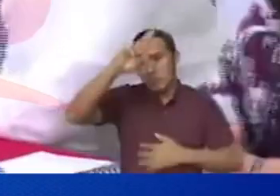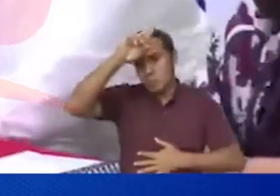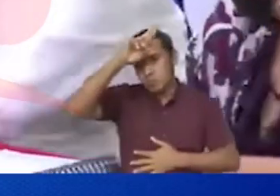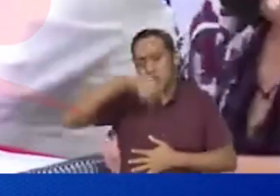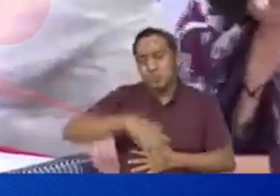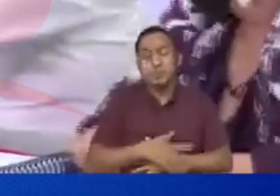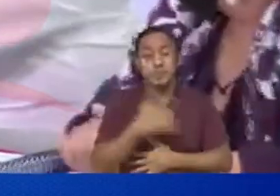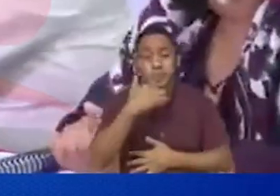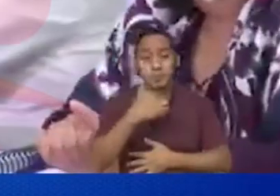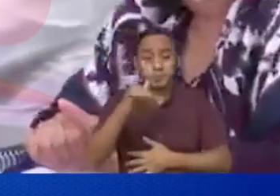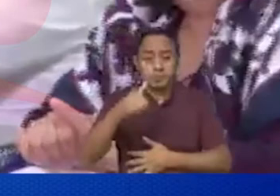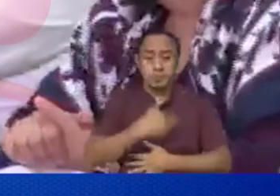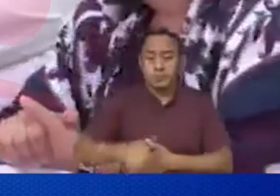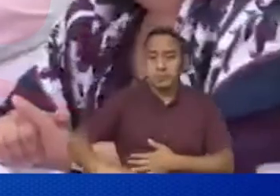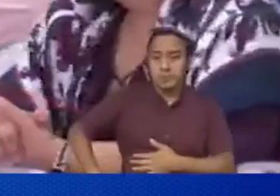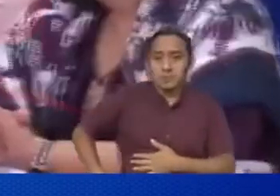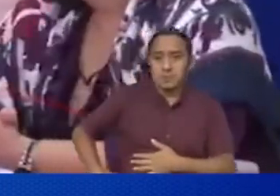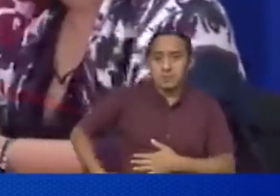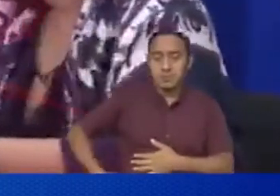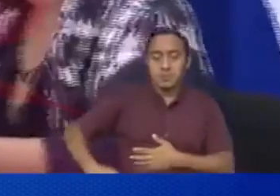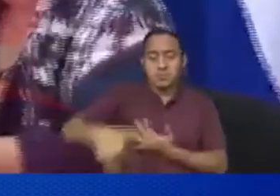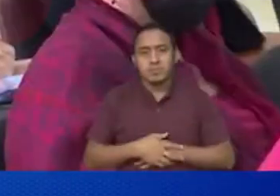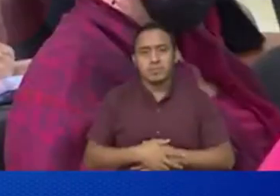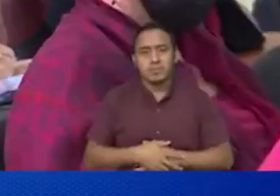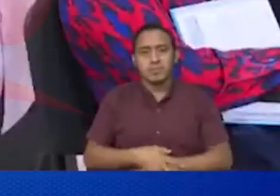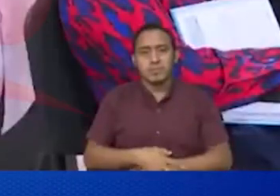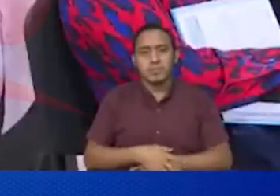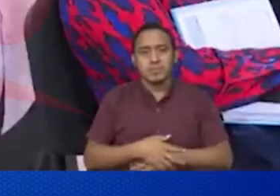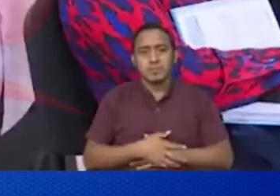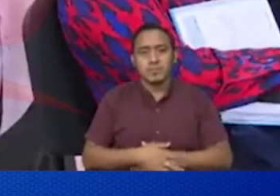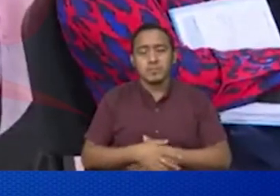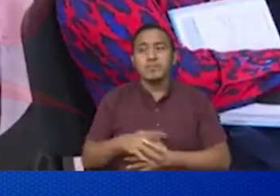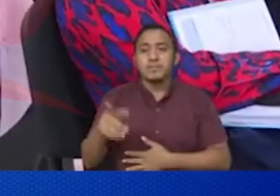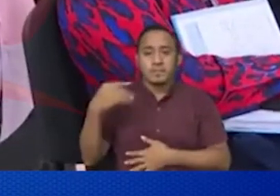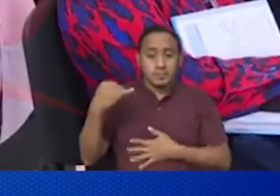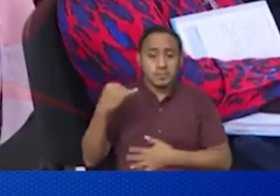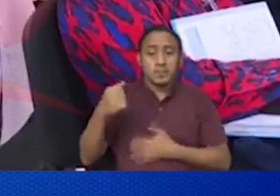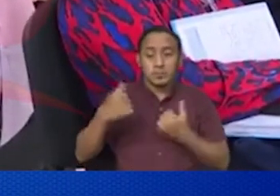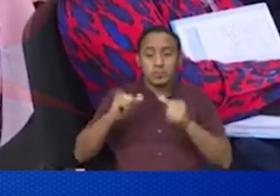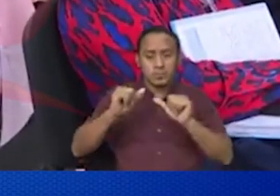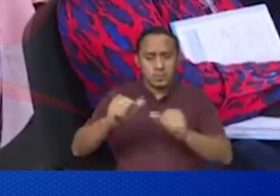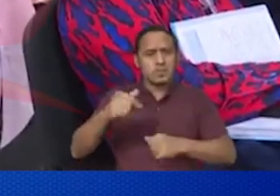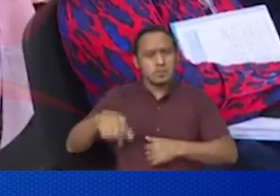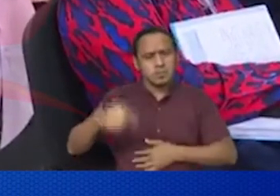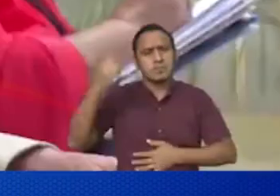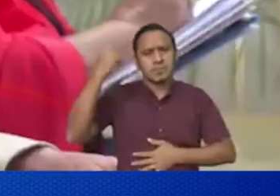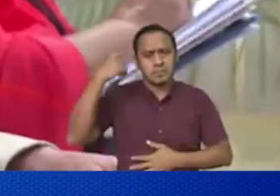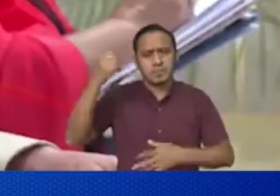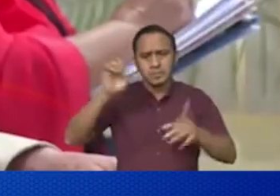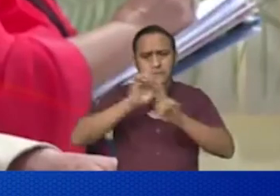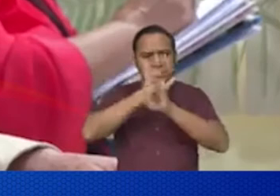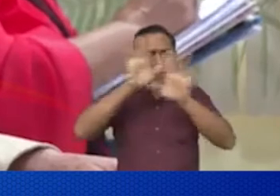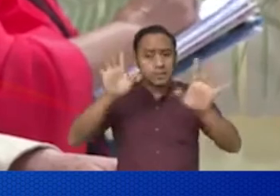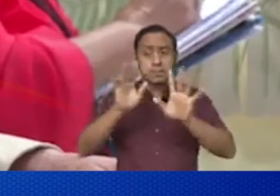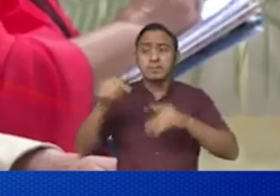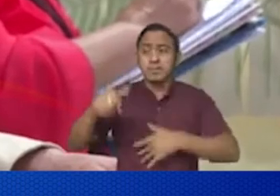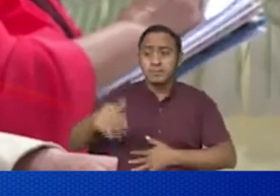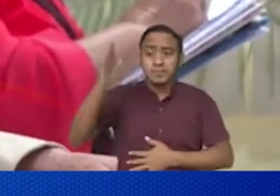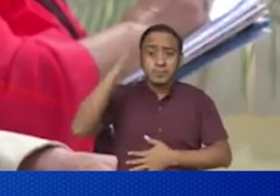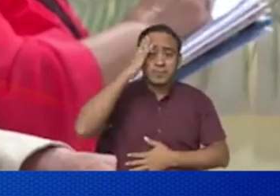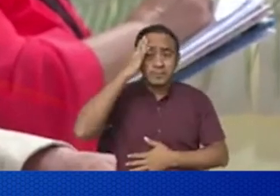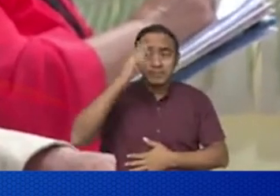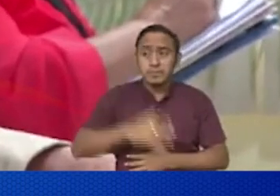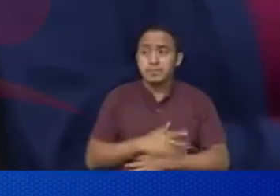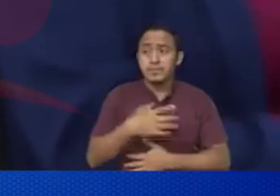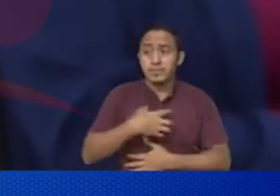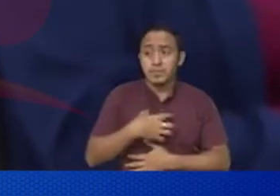séptimo día bajo ataques de parte de Rusia. Sigue haciendo, así lo entendemos y estamos claros. Y nosotros que sabemos que